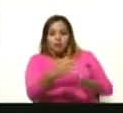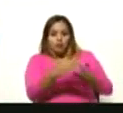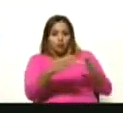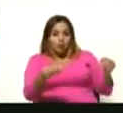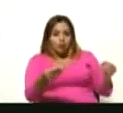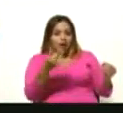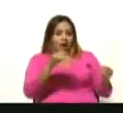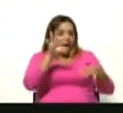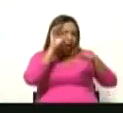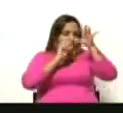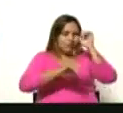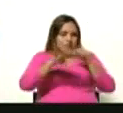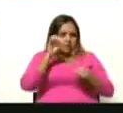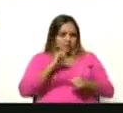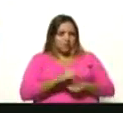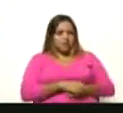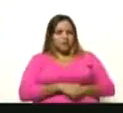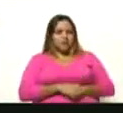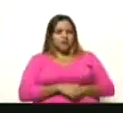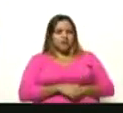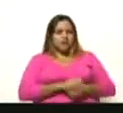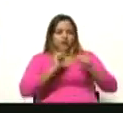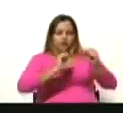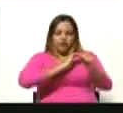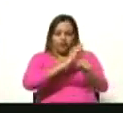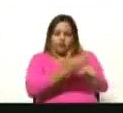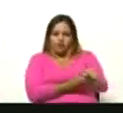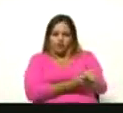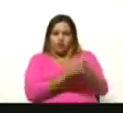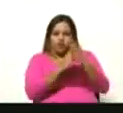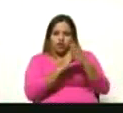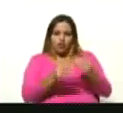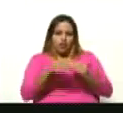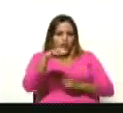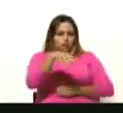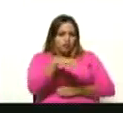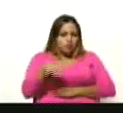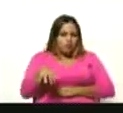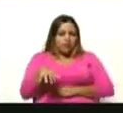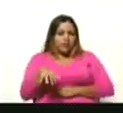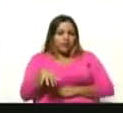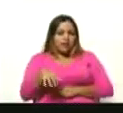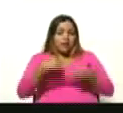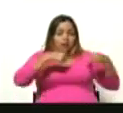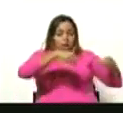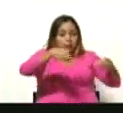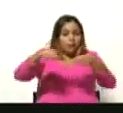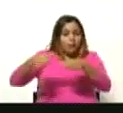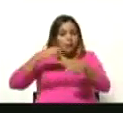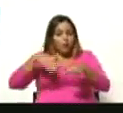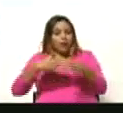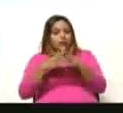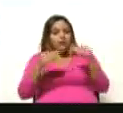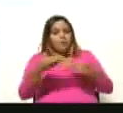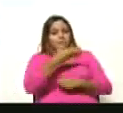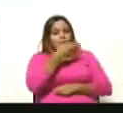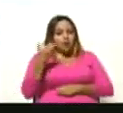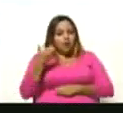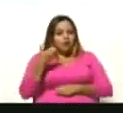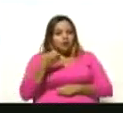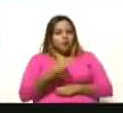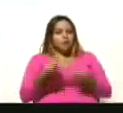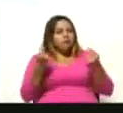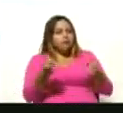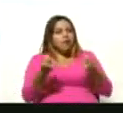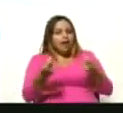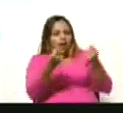hemos aprendido, de fortalecer a todas las partes las cadenas para que todos puedan estar mejor para la